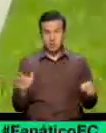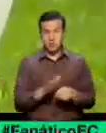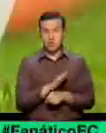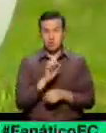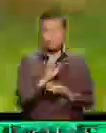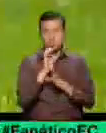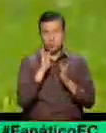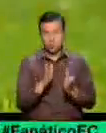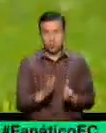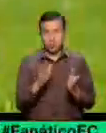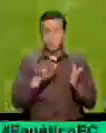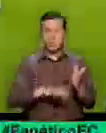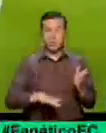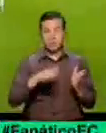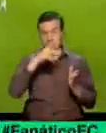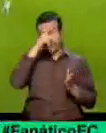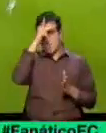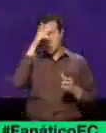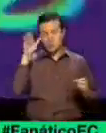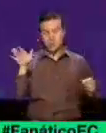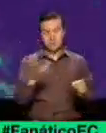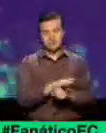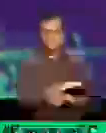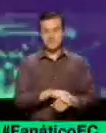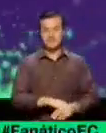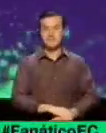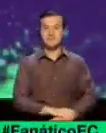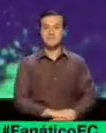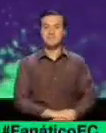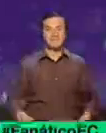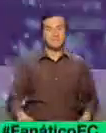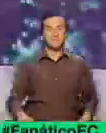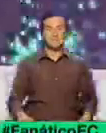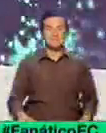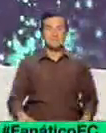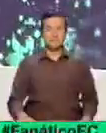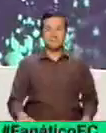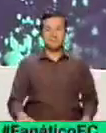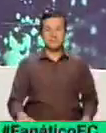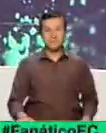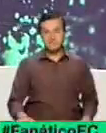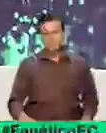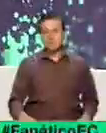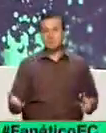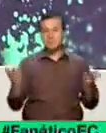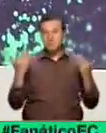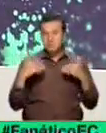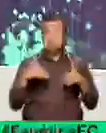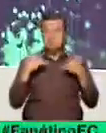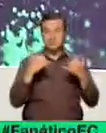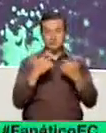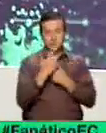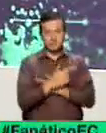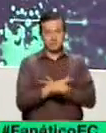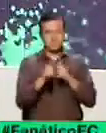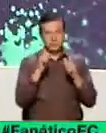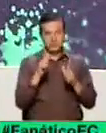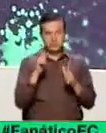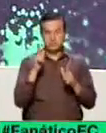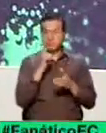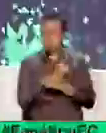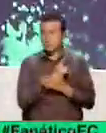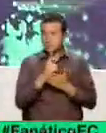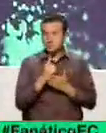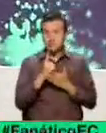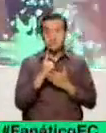ecuatoriana en territorio peruano. Dejamos atrás la Copa Libertadores. Esta semana